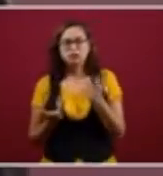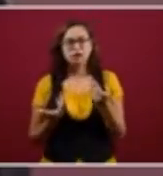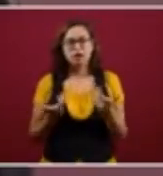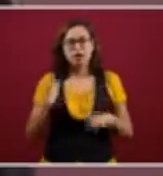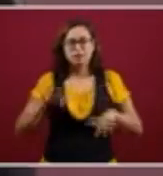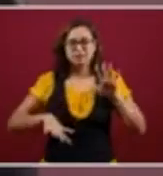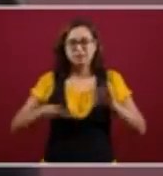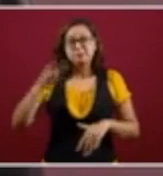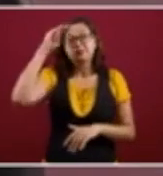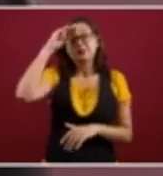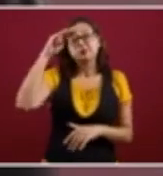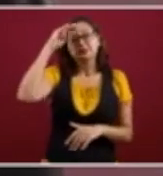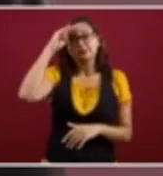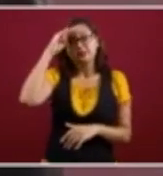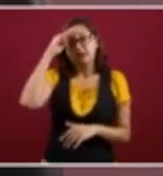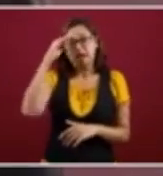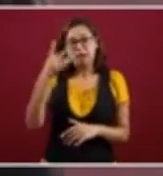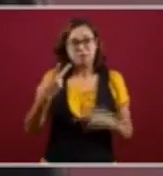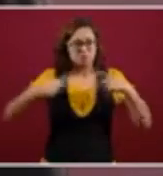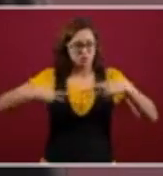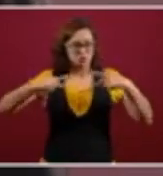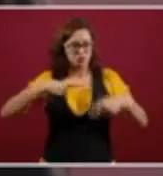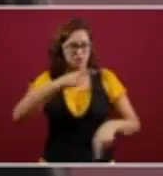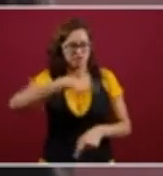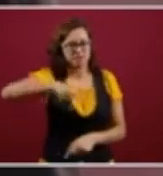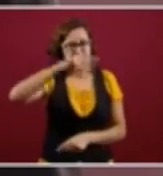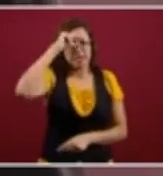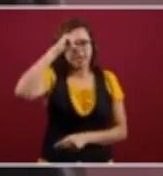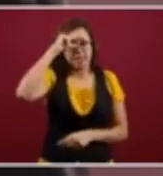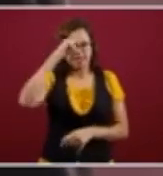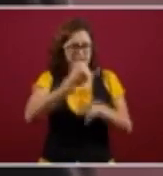piensa que está informada.